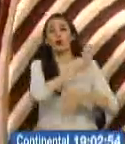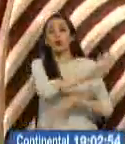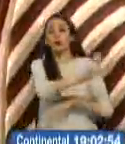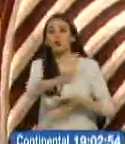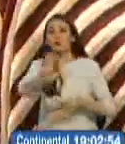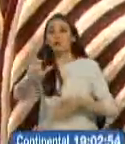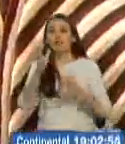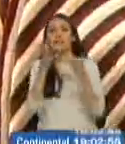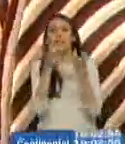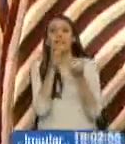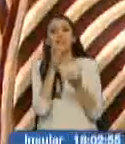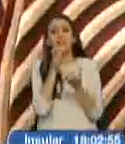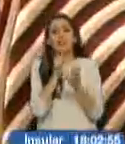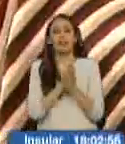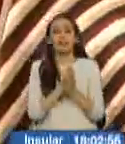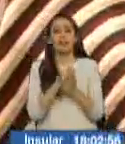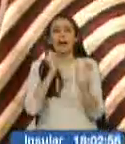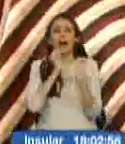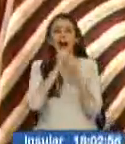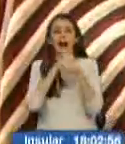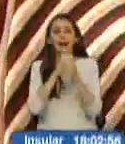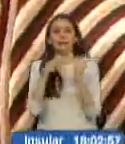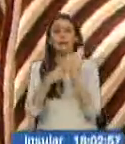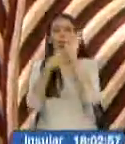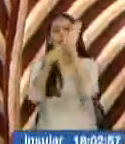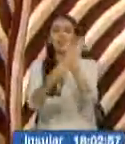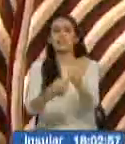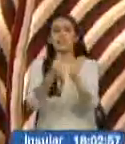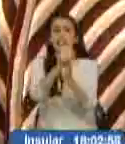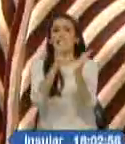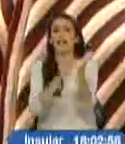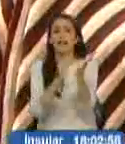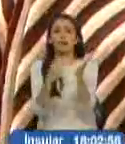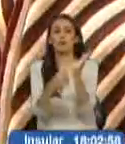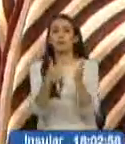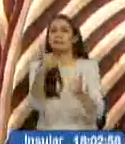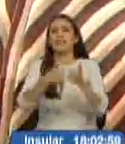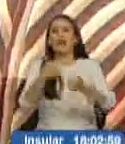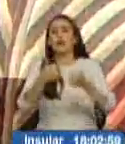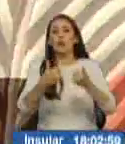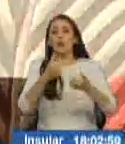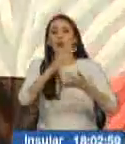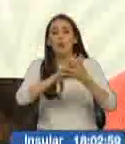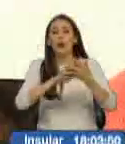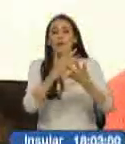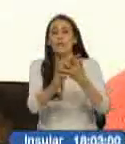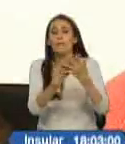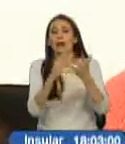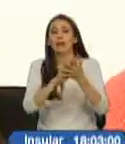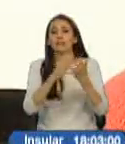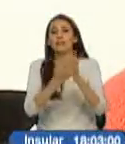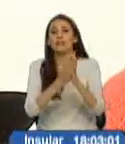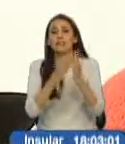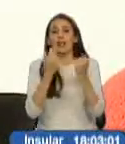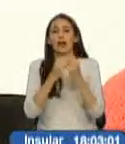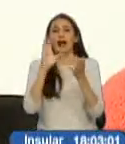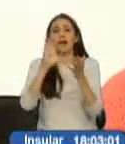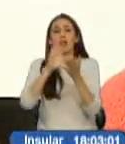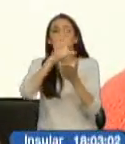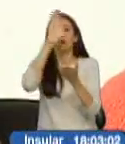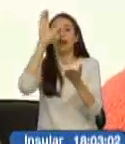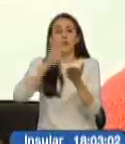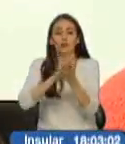son quienes deben especificar cuál es la malla curricular que corresponde a